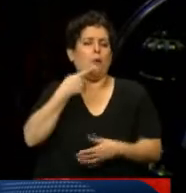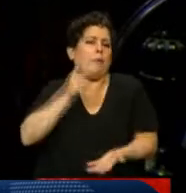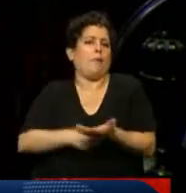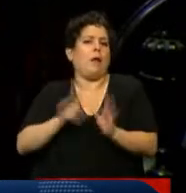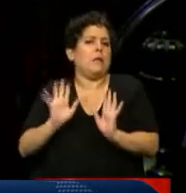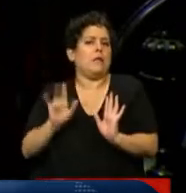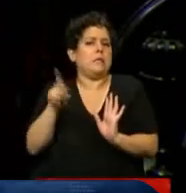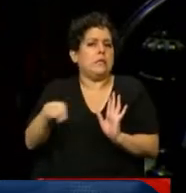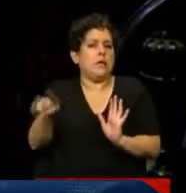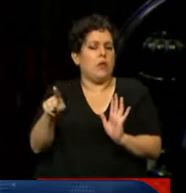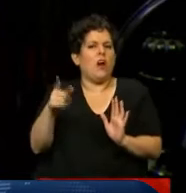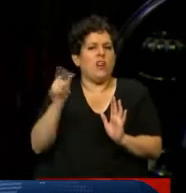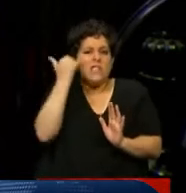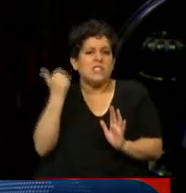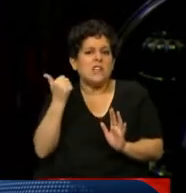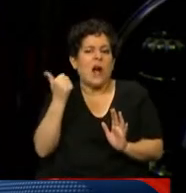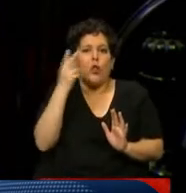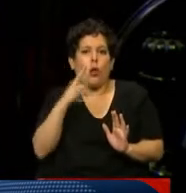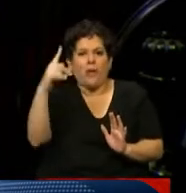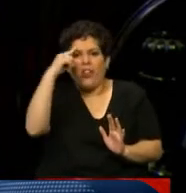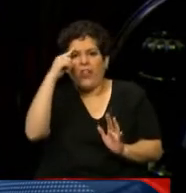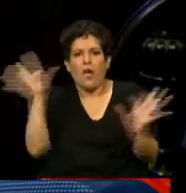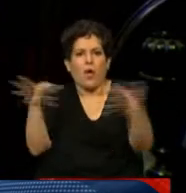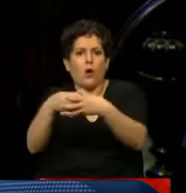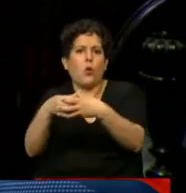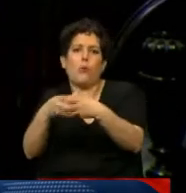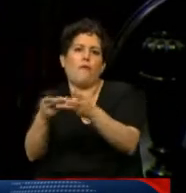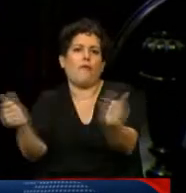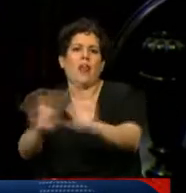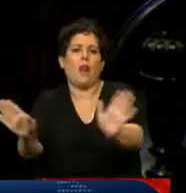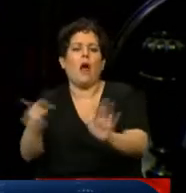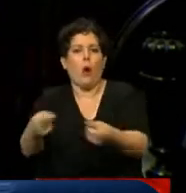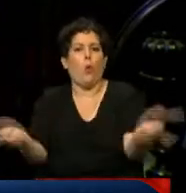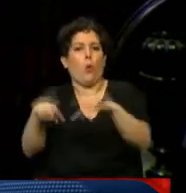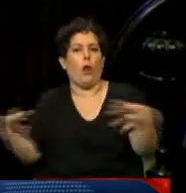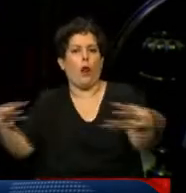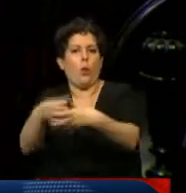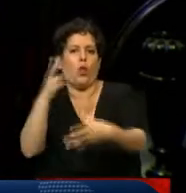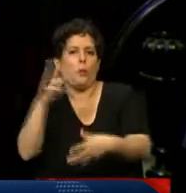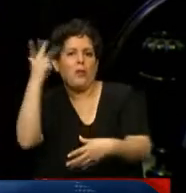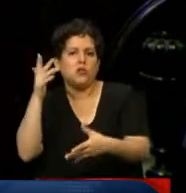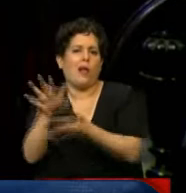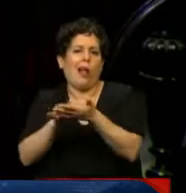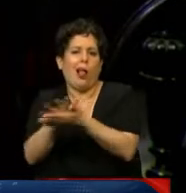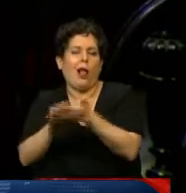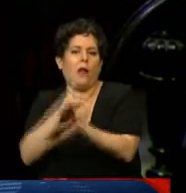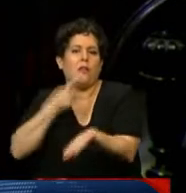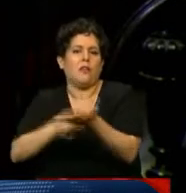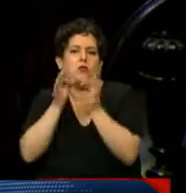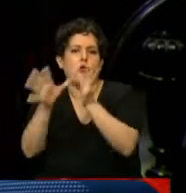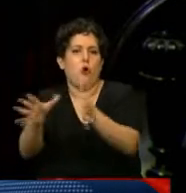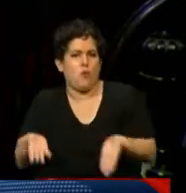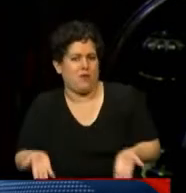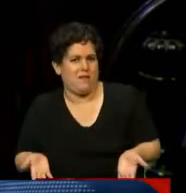finalizado, caducado en el 2010. Y por si fuera poco, mire, no hubo dictamen